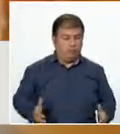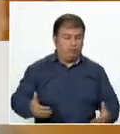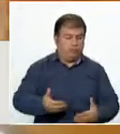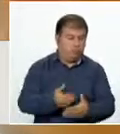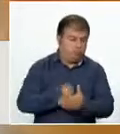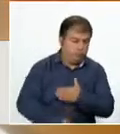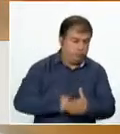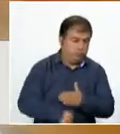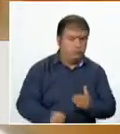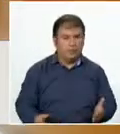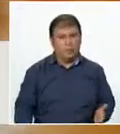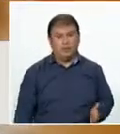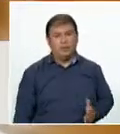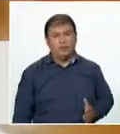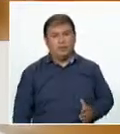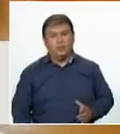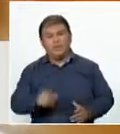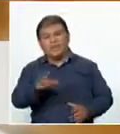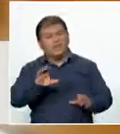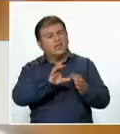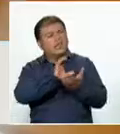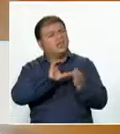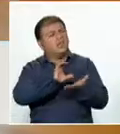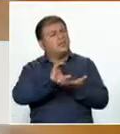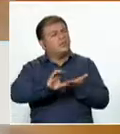reproducción. ¿Qué curso es?